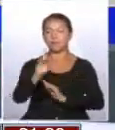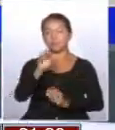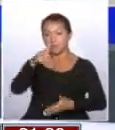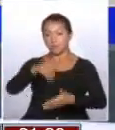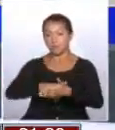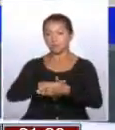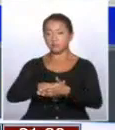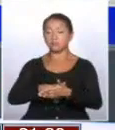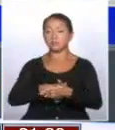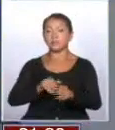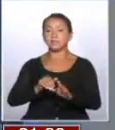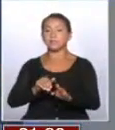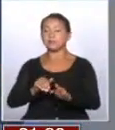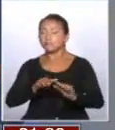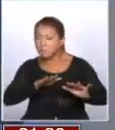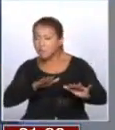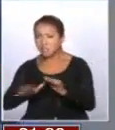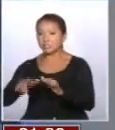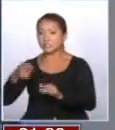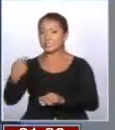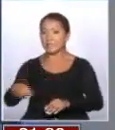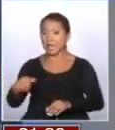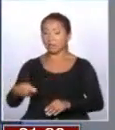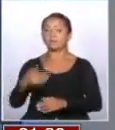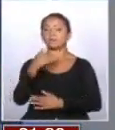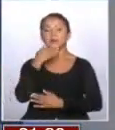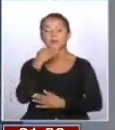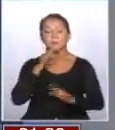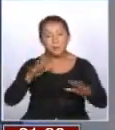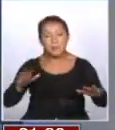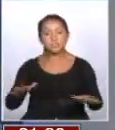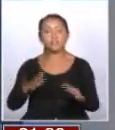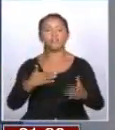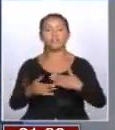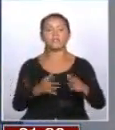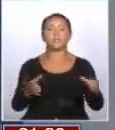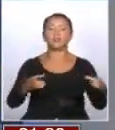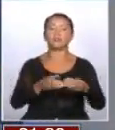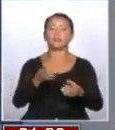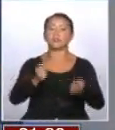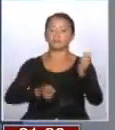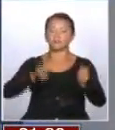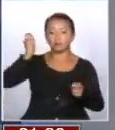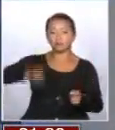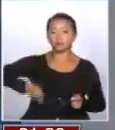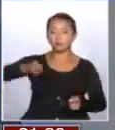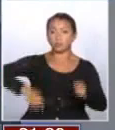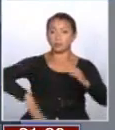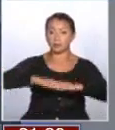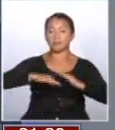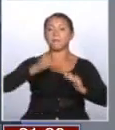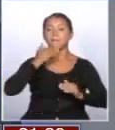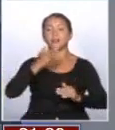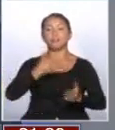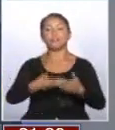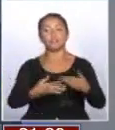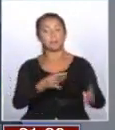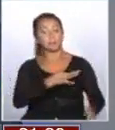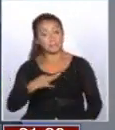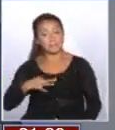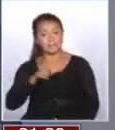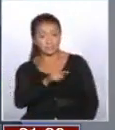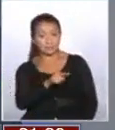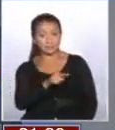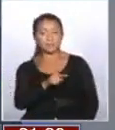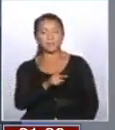pone presión al Senado? Le pone presión no solo al Senado, le pone presión también a la Corte Suprema, le pone presión a los ministros. Es decir,